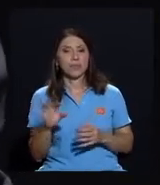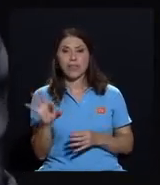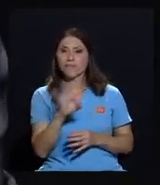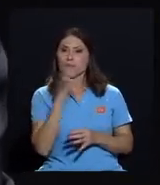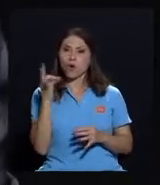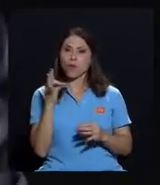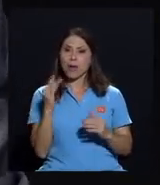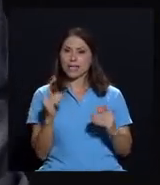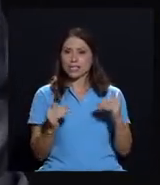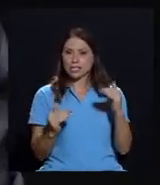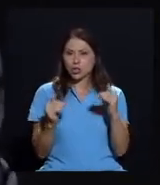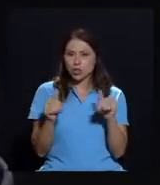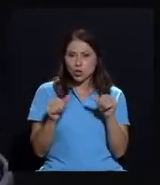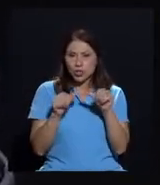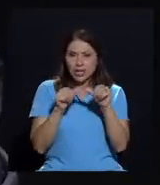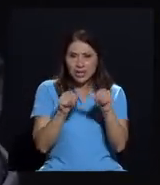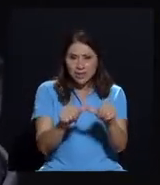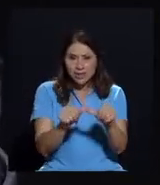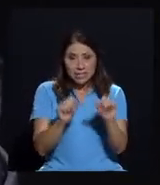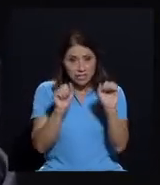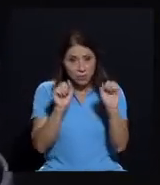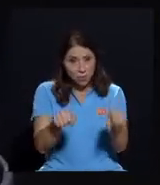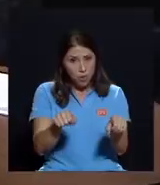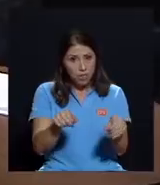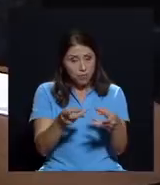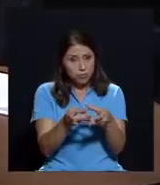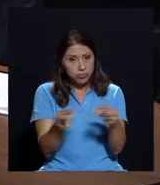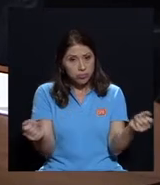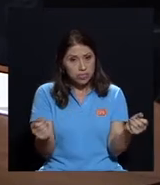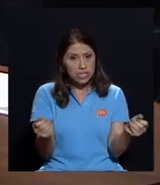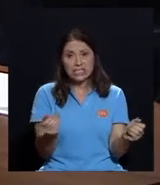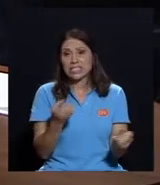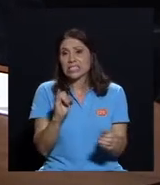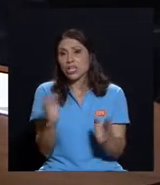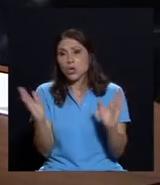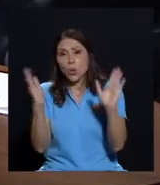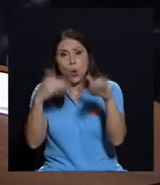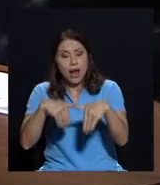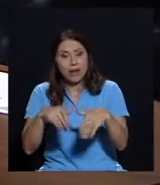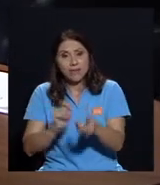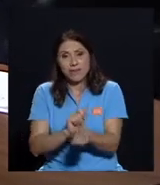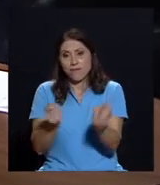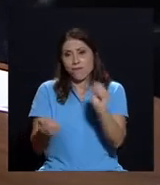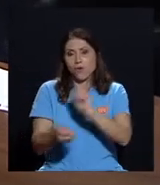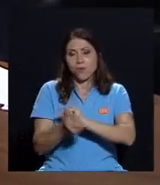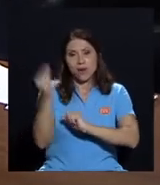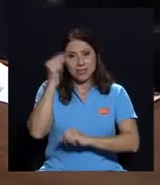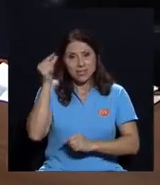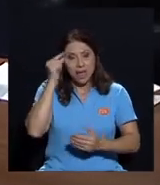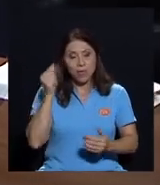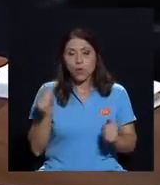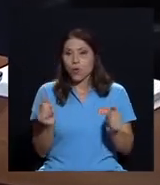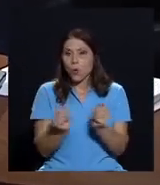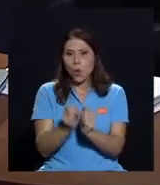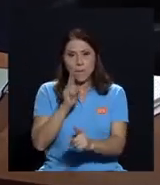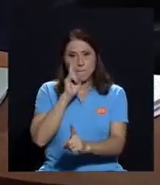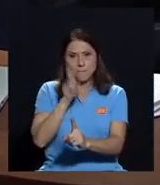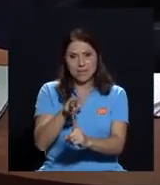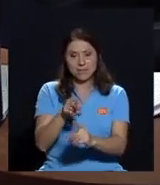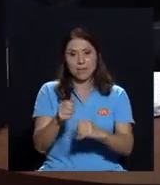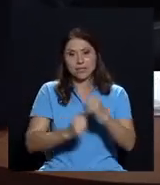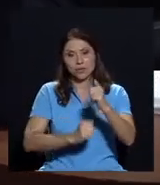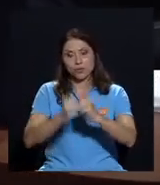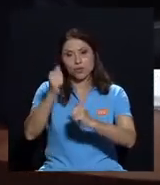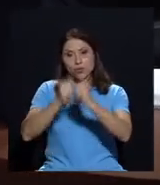el déficit fiscal sin una reforma al estado con la misma estructura institucional y con las mismas normas